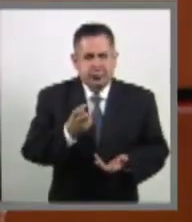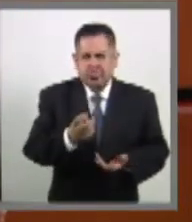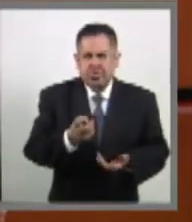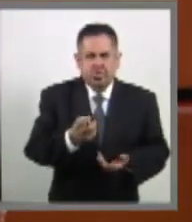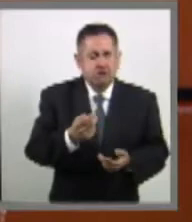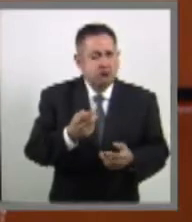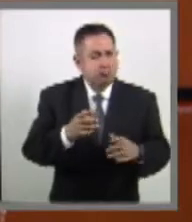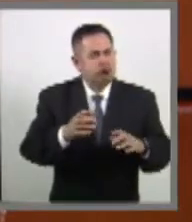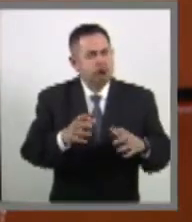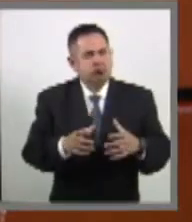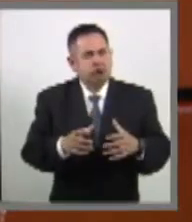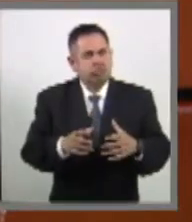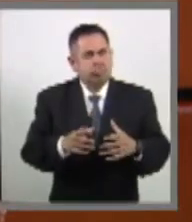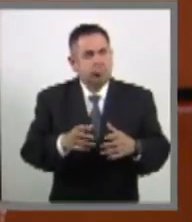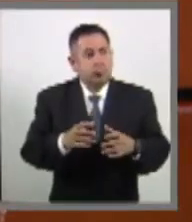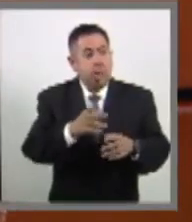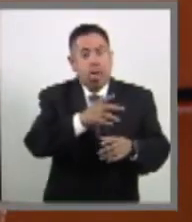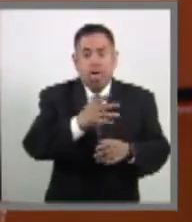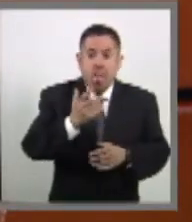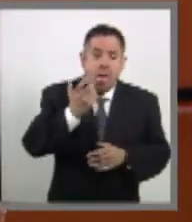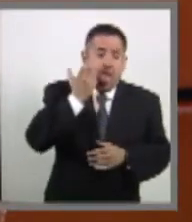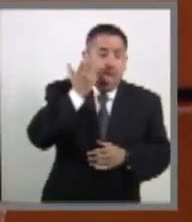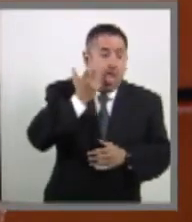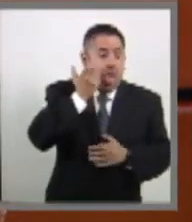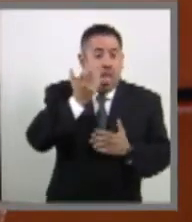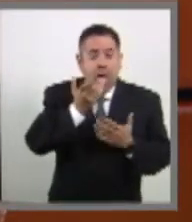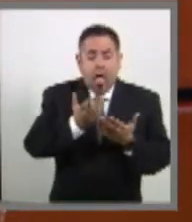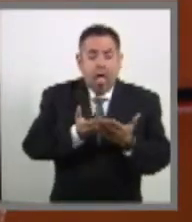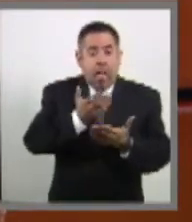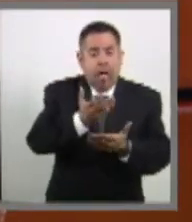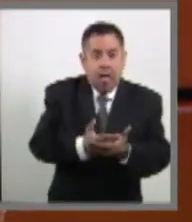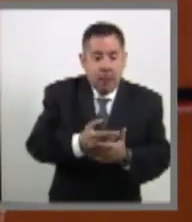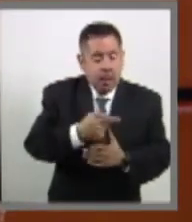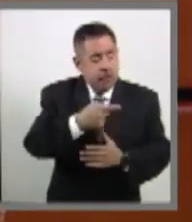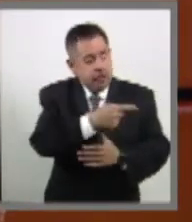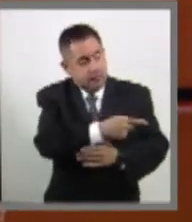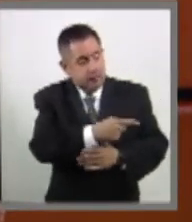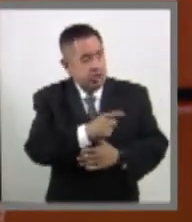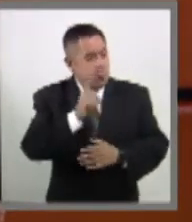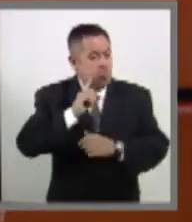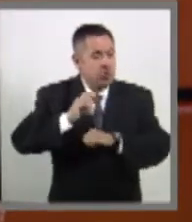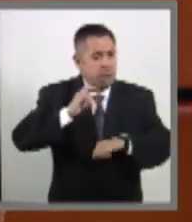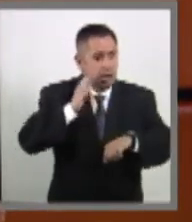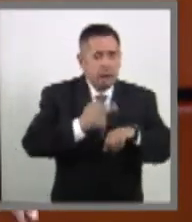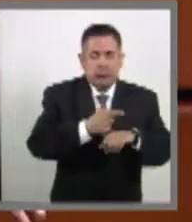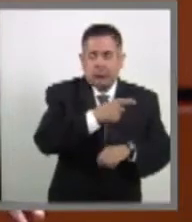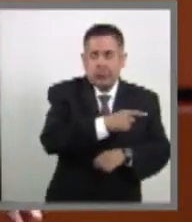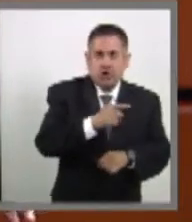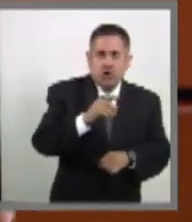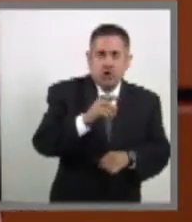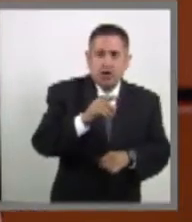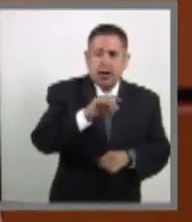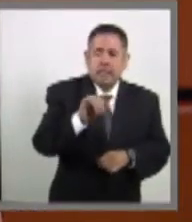esta propensión de la comisionada Ximena Puente hacia el PRI,